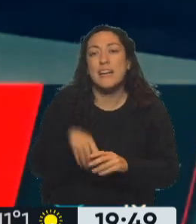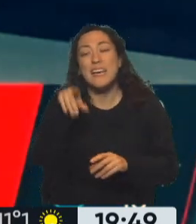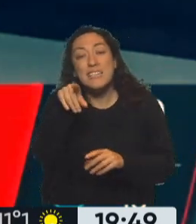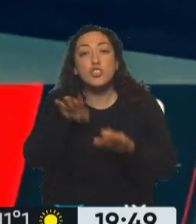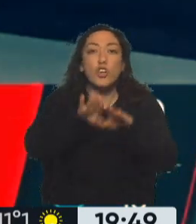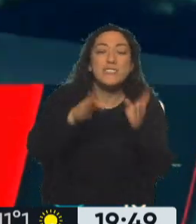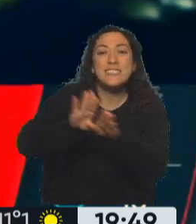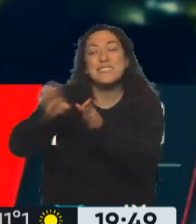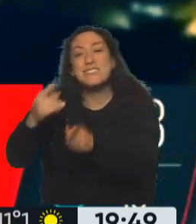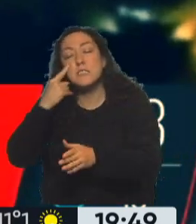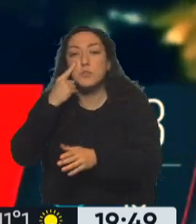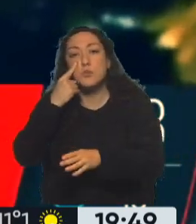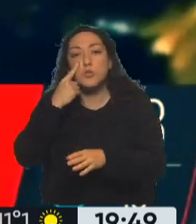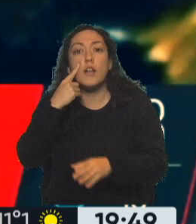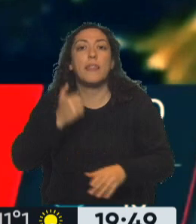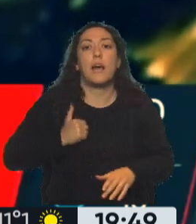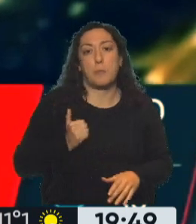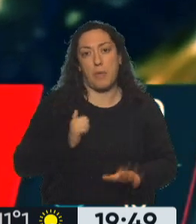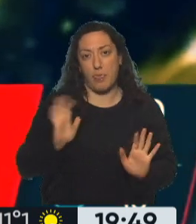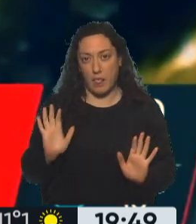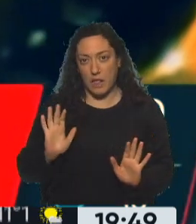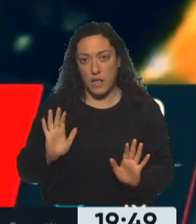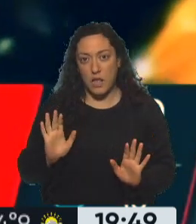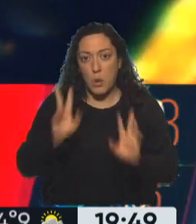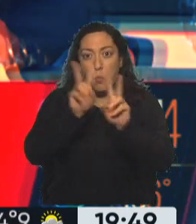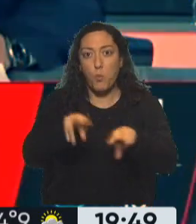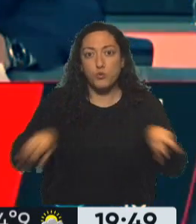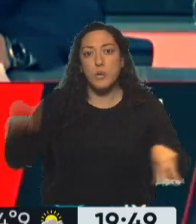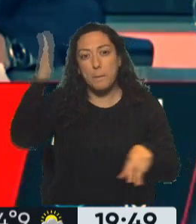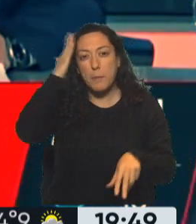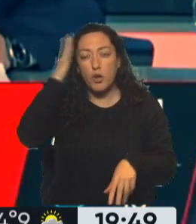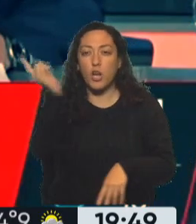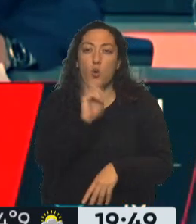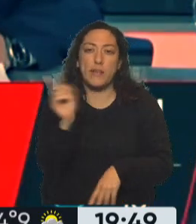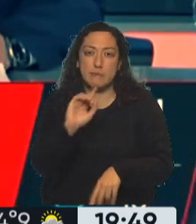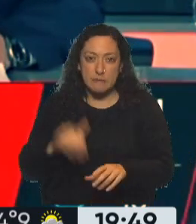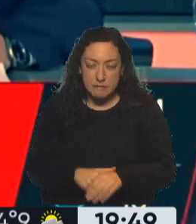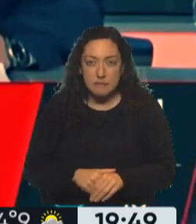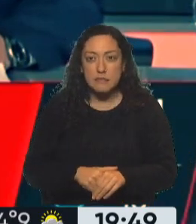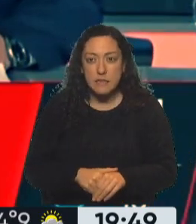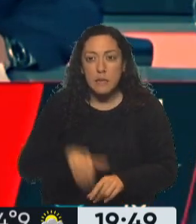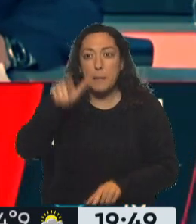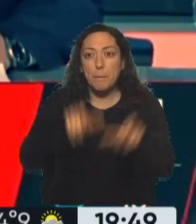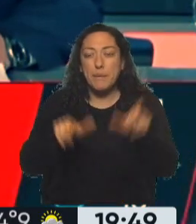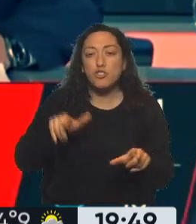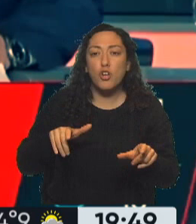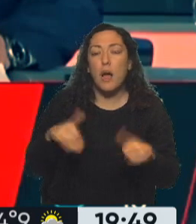instituciones de la Armada, no era un museo de la memoria. Coincidimos en que los que usaron mal ese